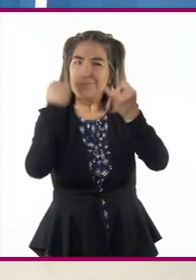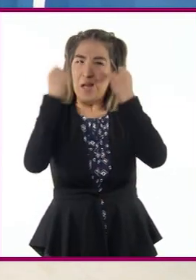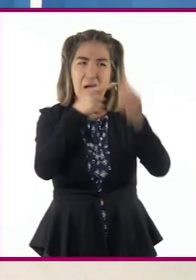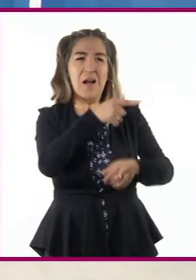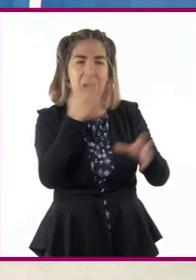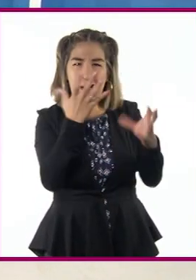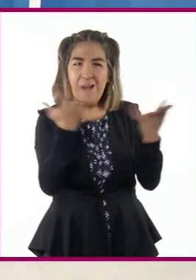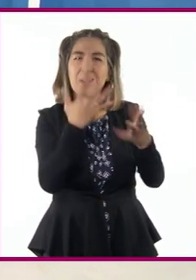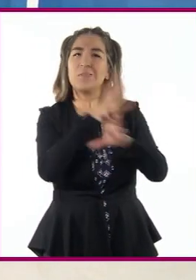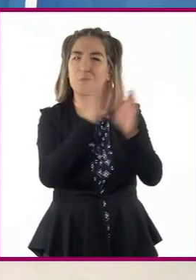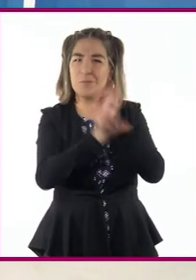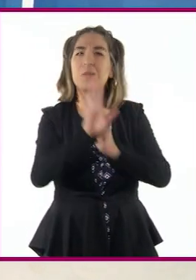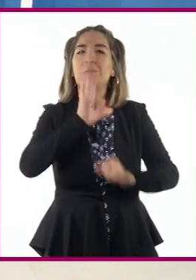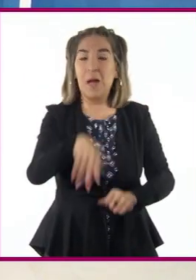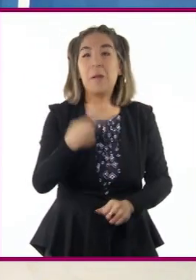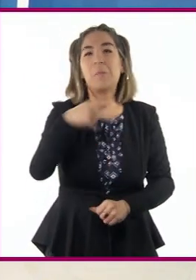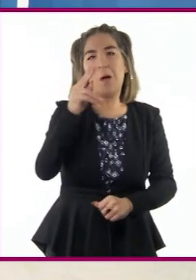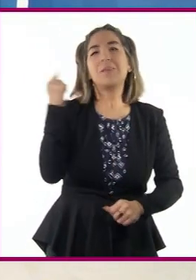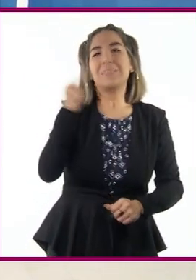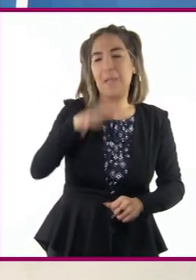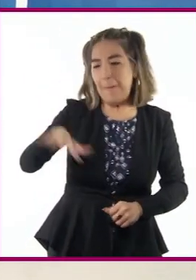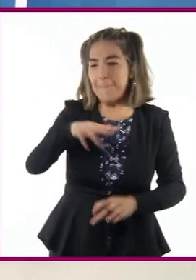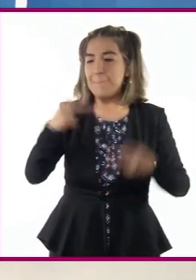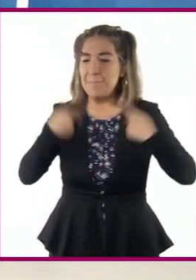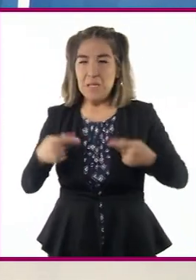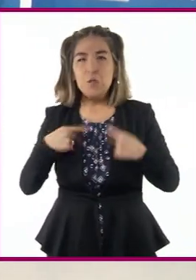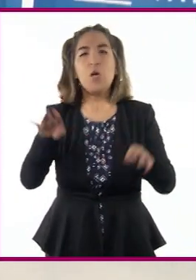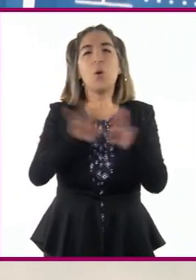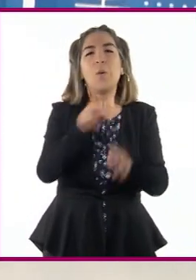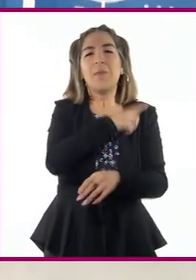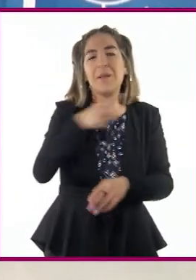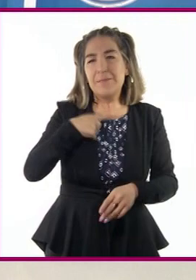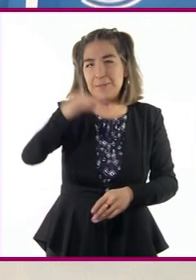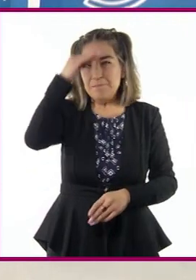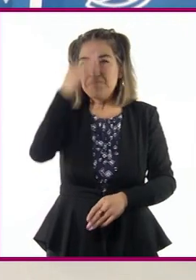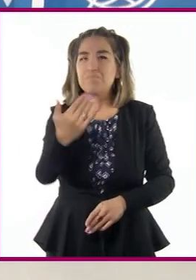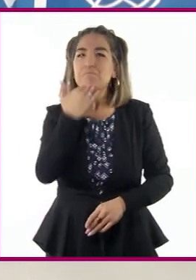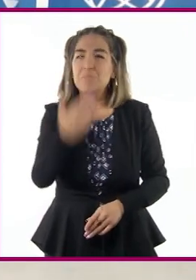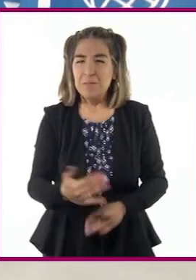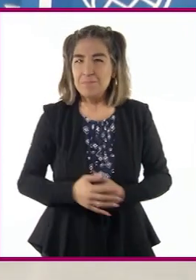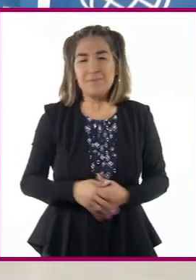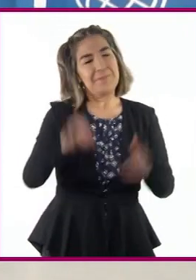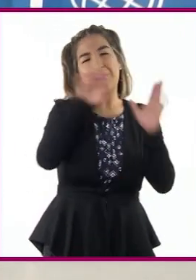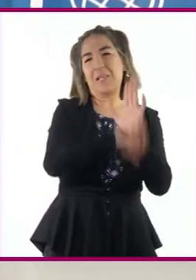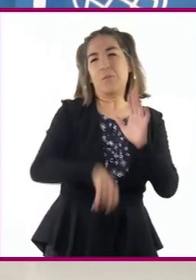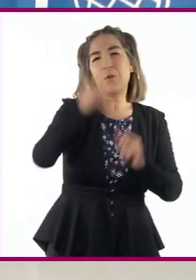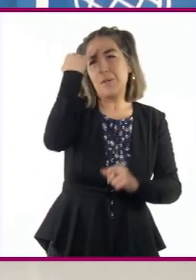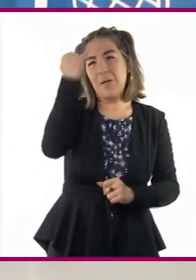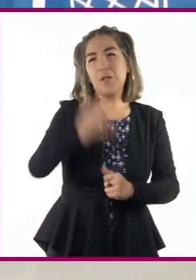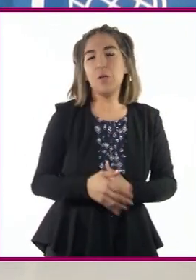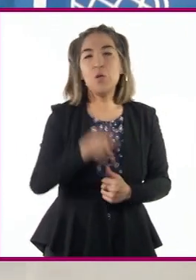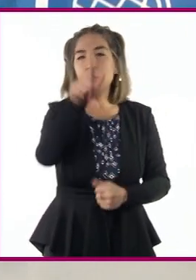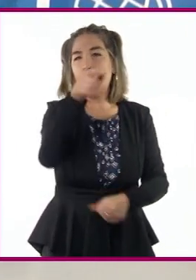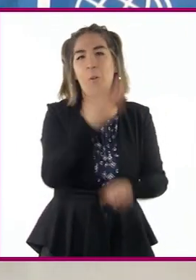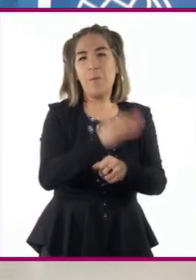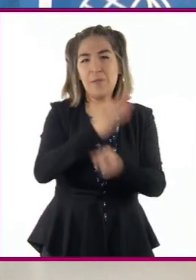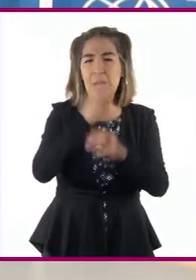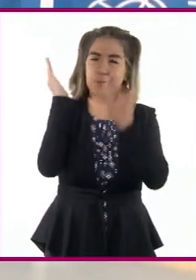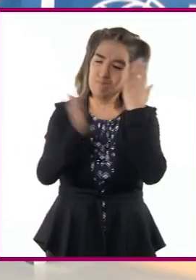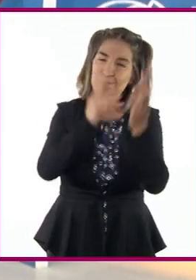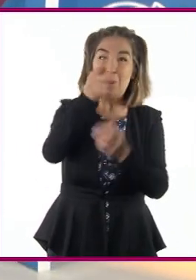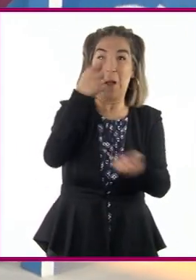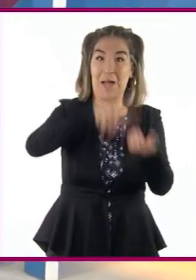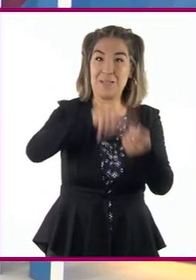requieren más sensibilidad de la ciudadanía y las autoridades. Imaginen que están estudiando en su